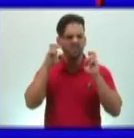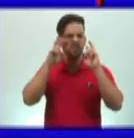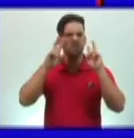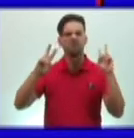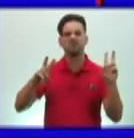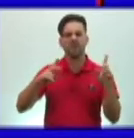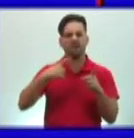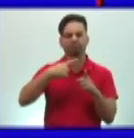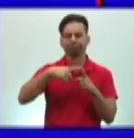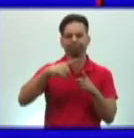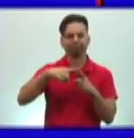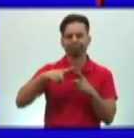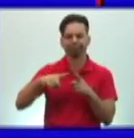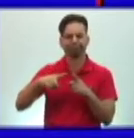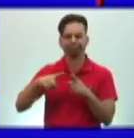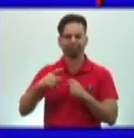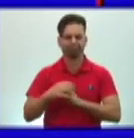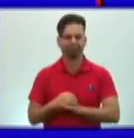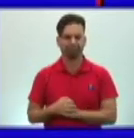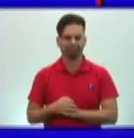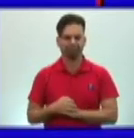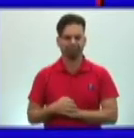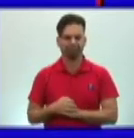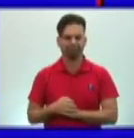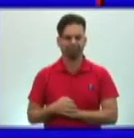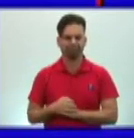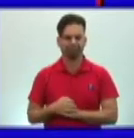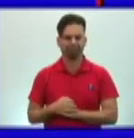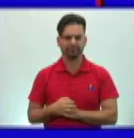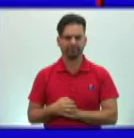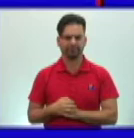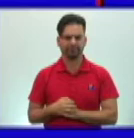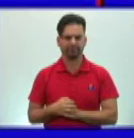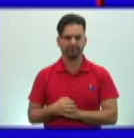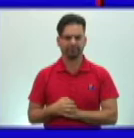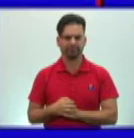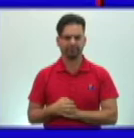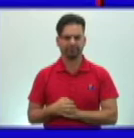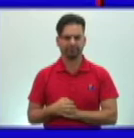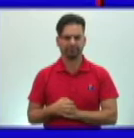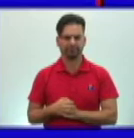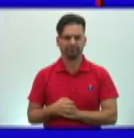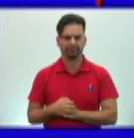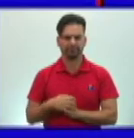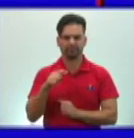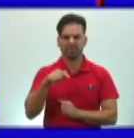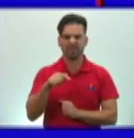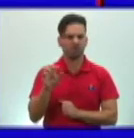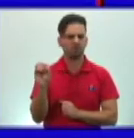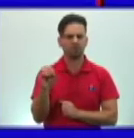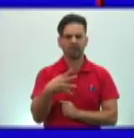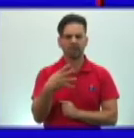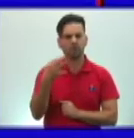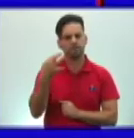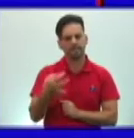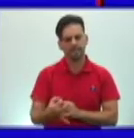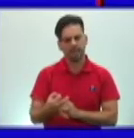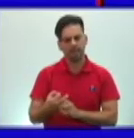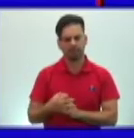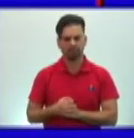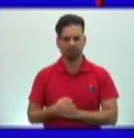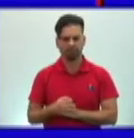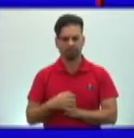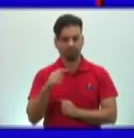bienes materiales. Los adherentes al materialismo se llaman materialistas. ¿Es falso o verdadero? Evidentemente es